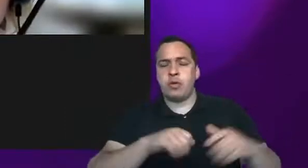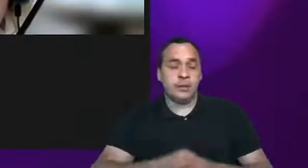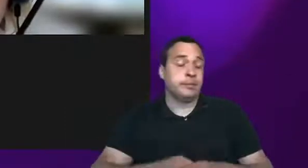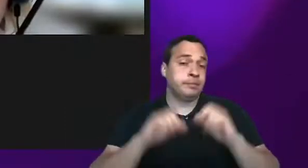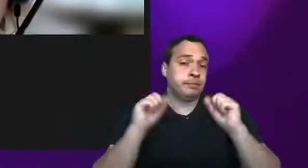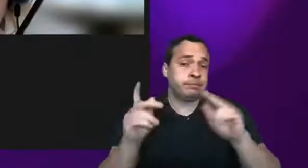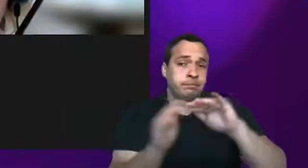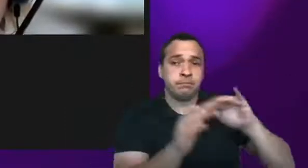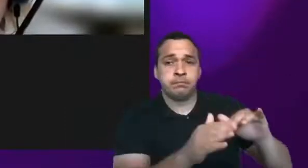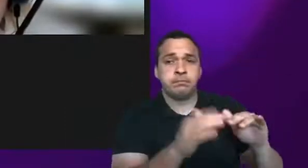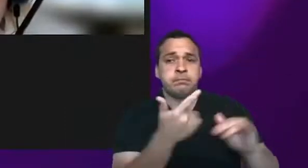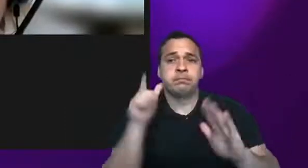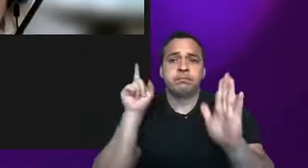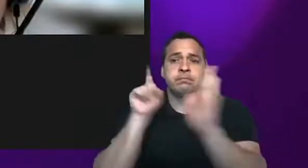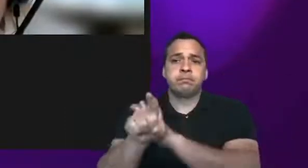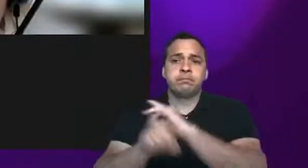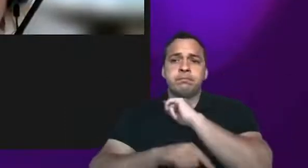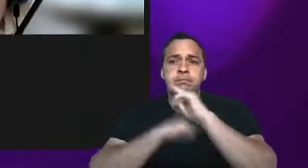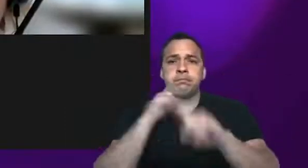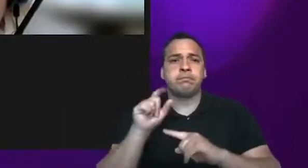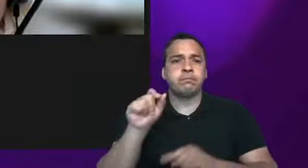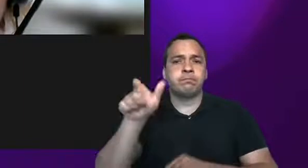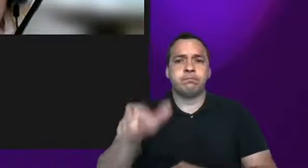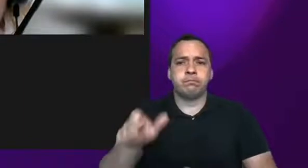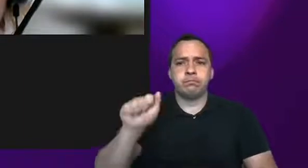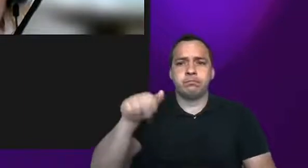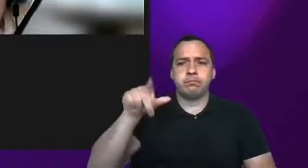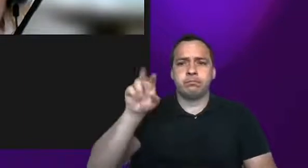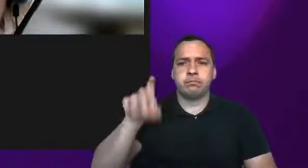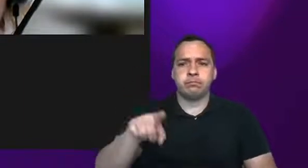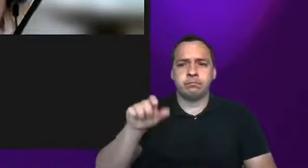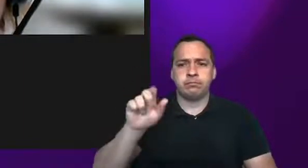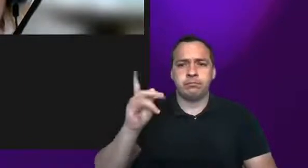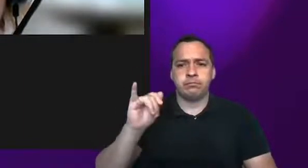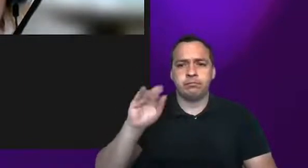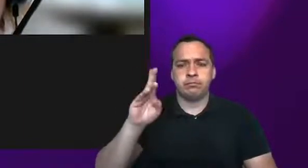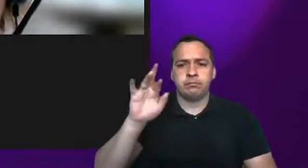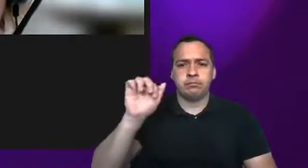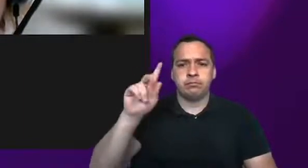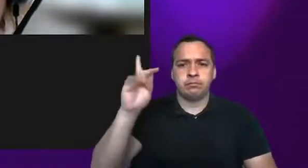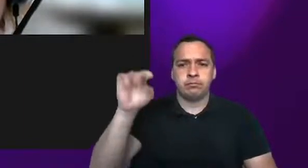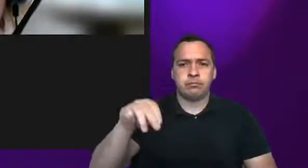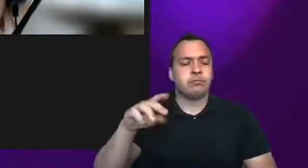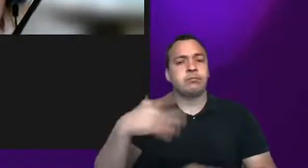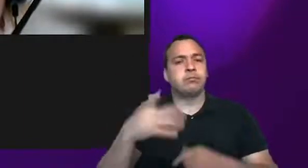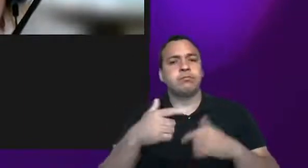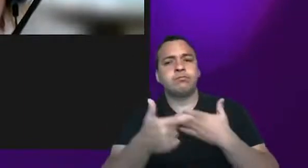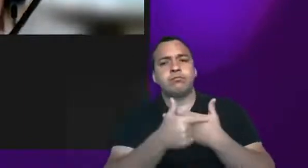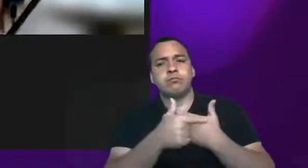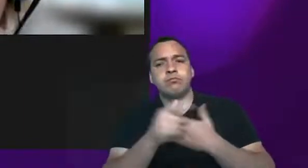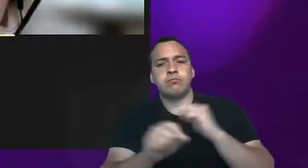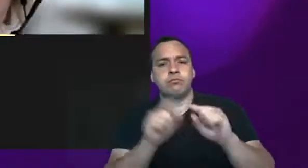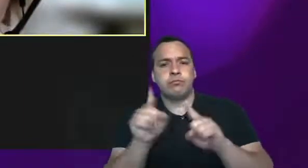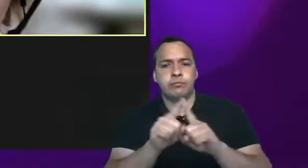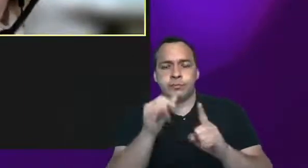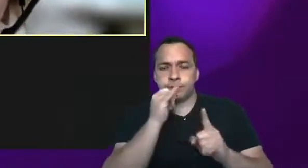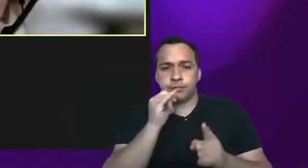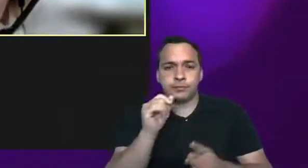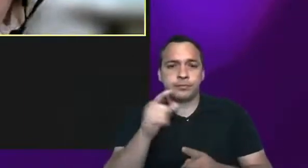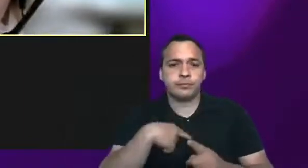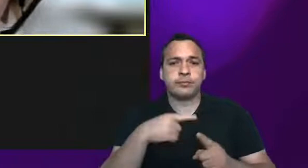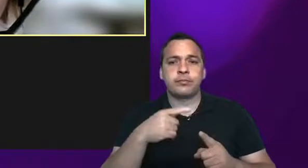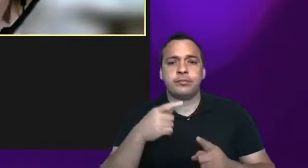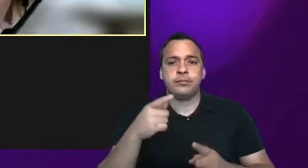André Ibrahim. ¿Cuál es el papel del trasplante multivisceral no NET metastático? Nosotros no